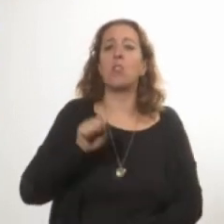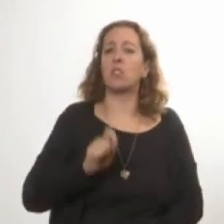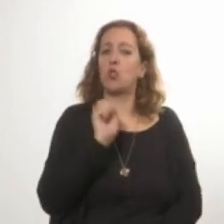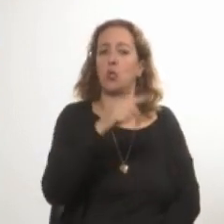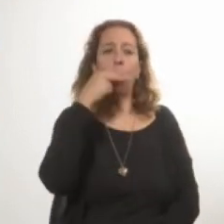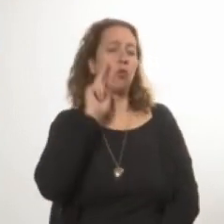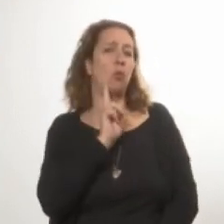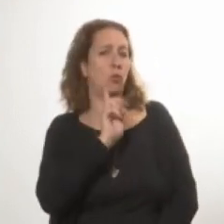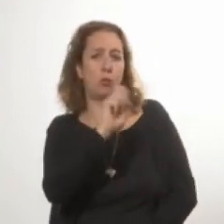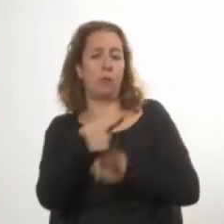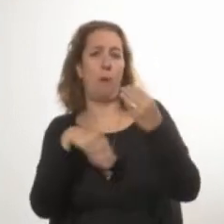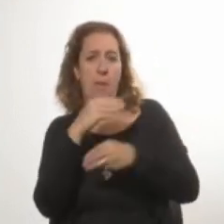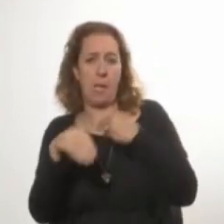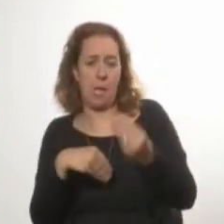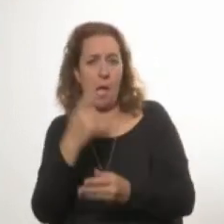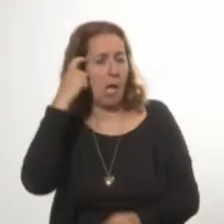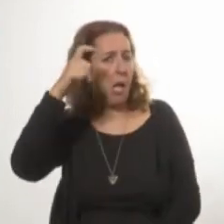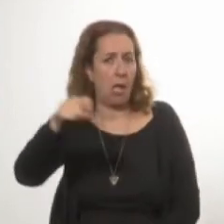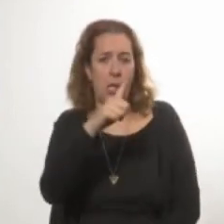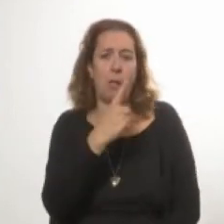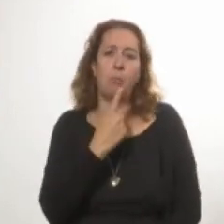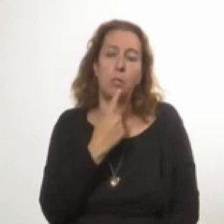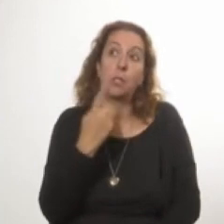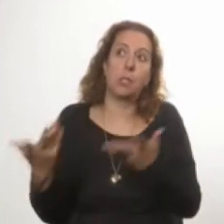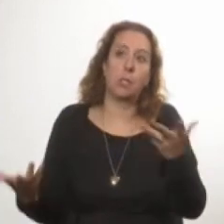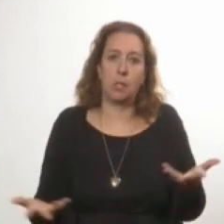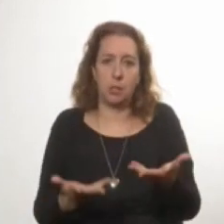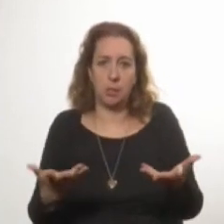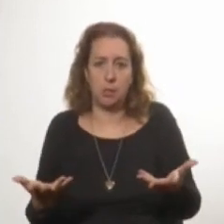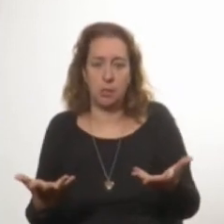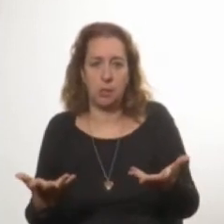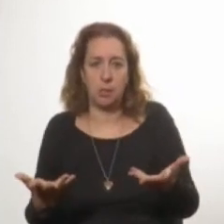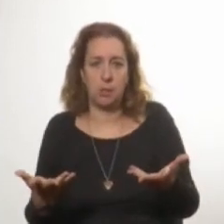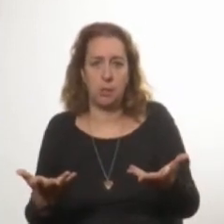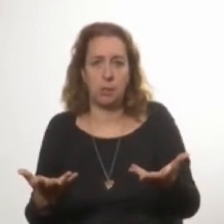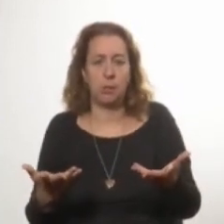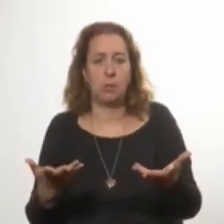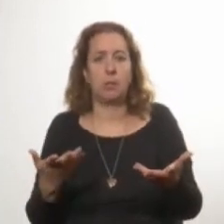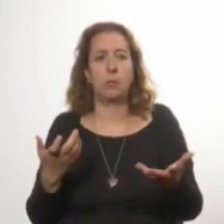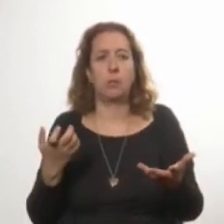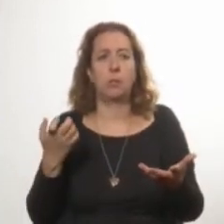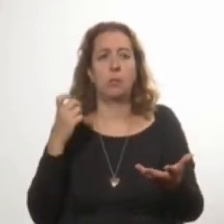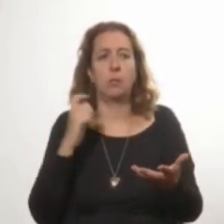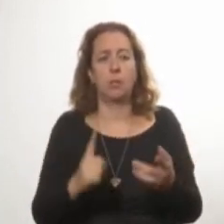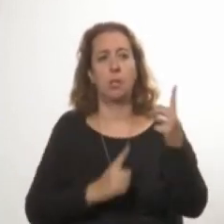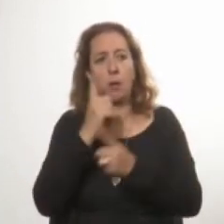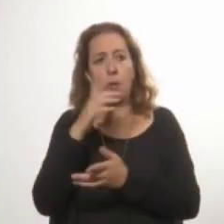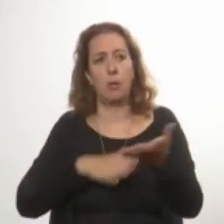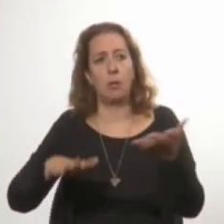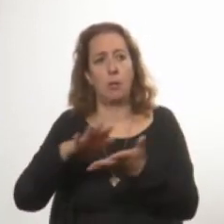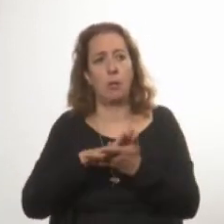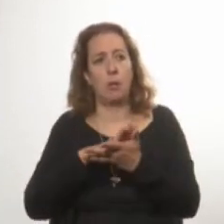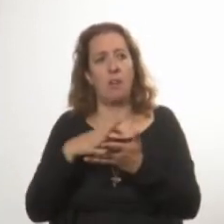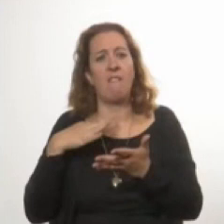de sus familiares, de sus ideas políticas o vaya a saber de qué, y en algunos casos vivieron hasta